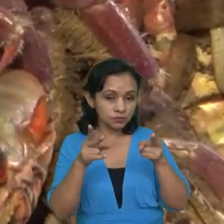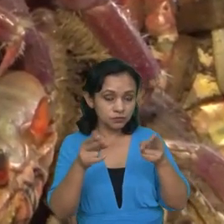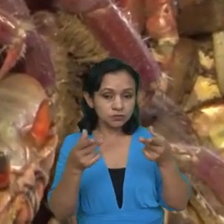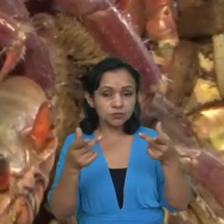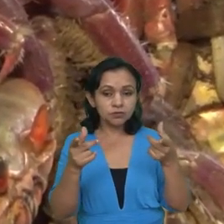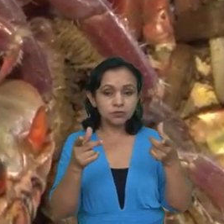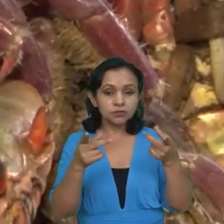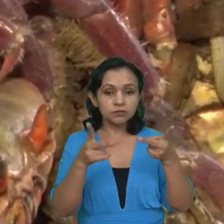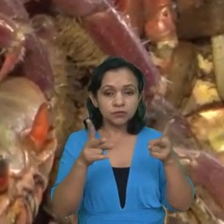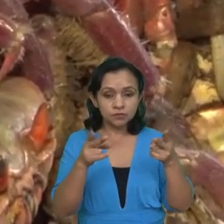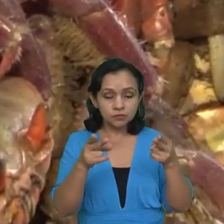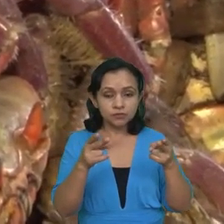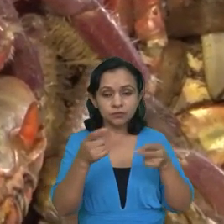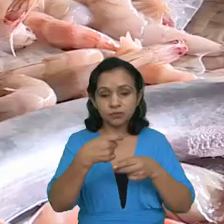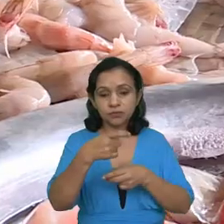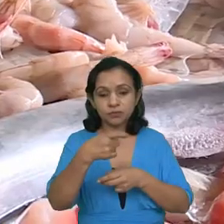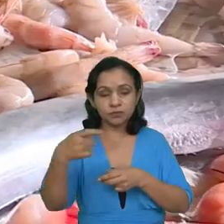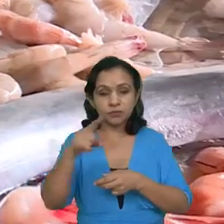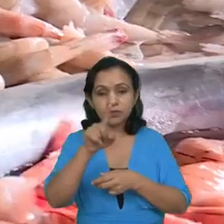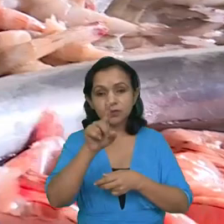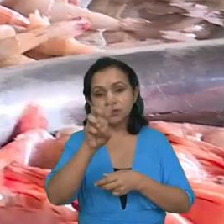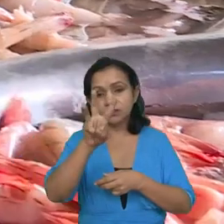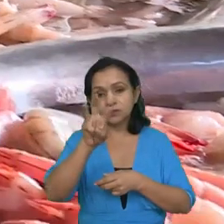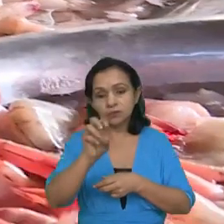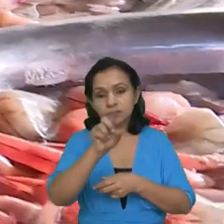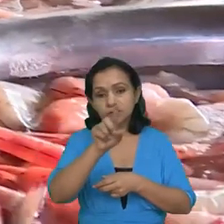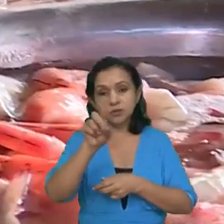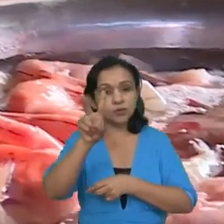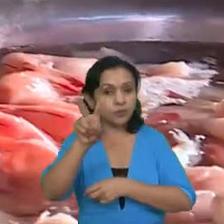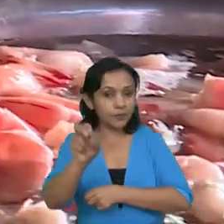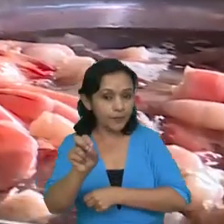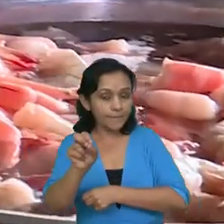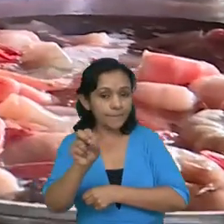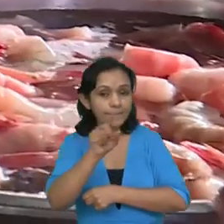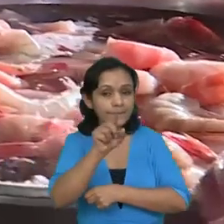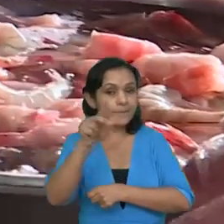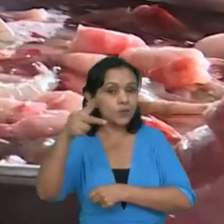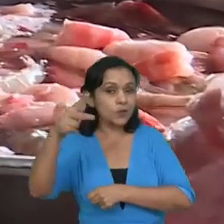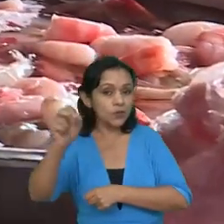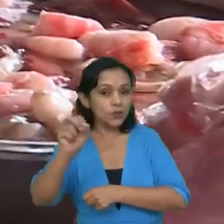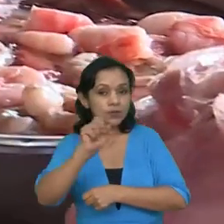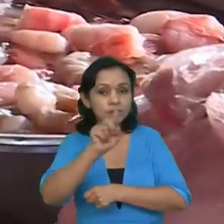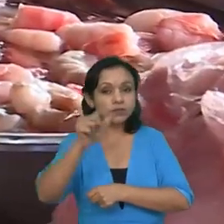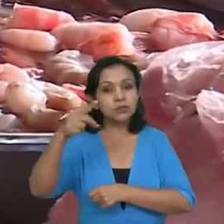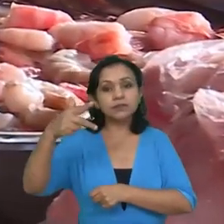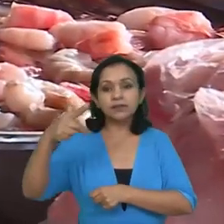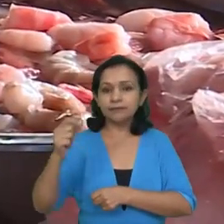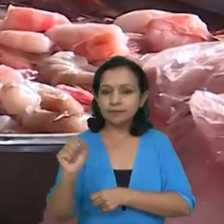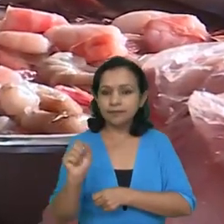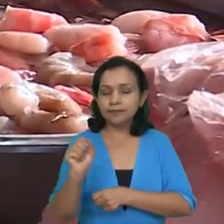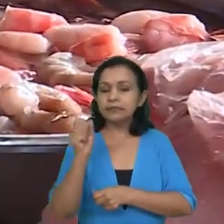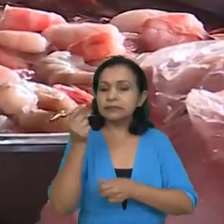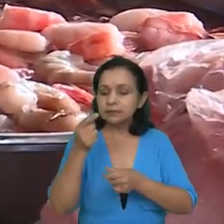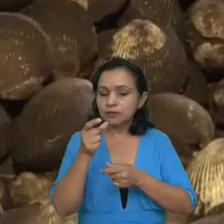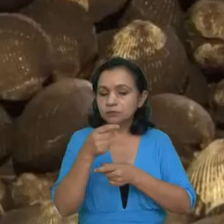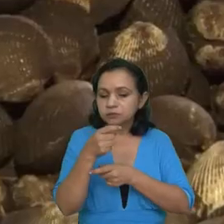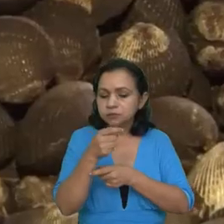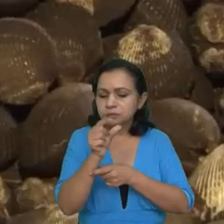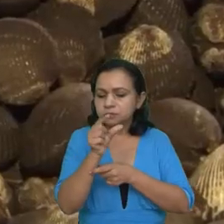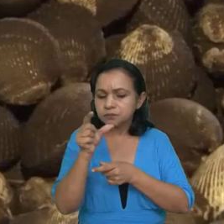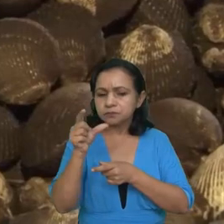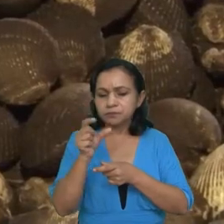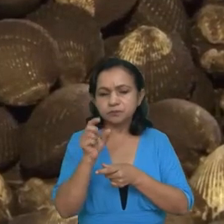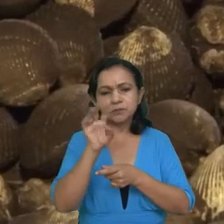esta nota 130 y 120 y 180 170 después del tamaño los puntos